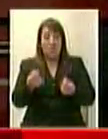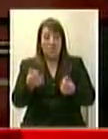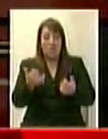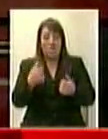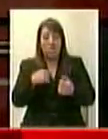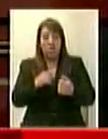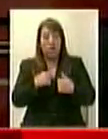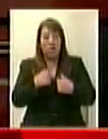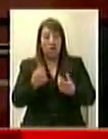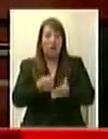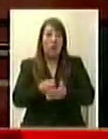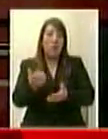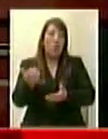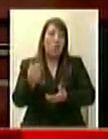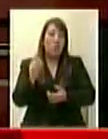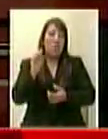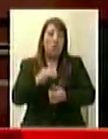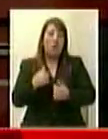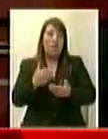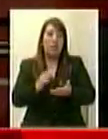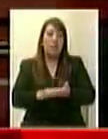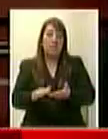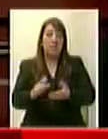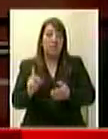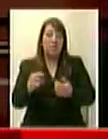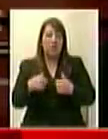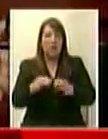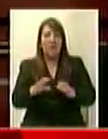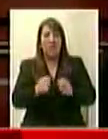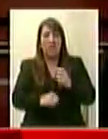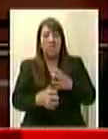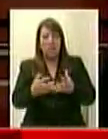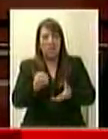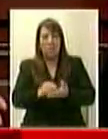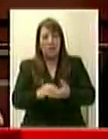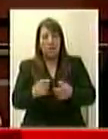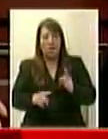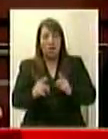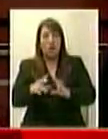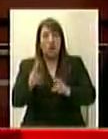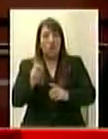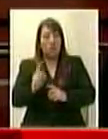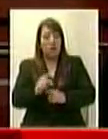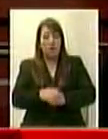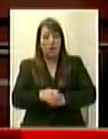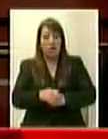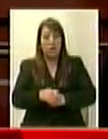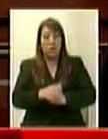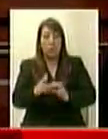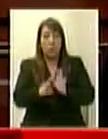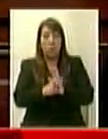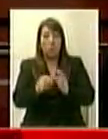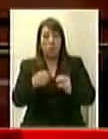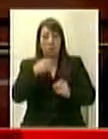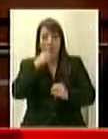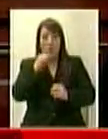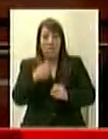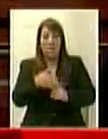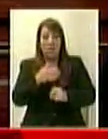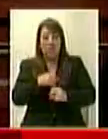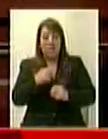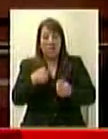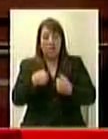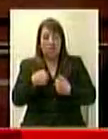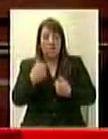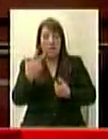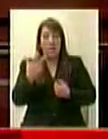ahora dicen yo también quiero cobrar, yo nunca autoricé. Tenían 10 hijos y querían tener 11, 12. No, señor, su voluntad como mujeres era